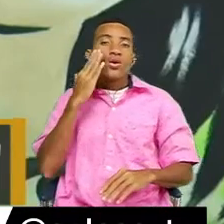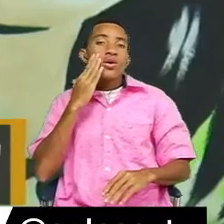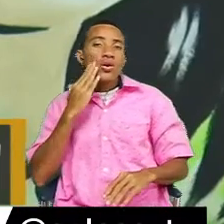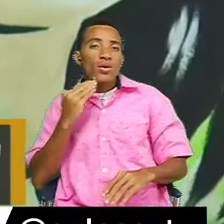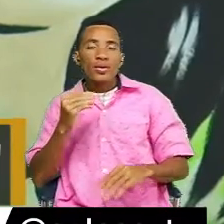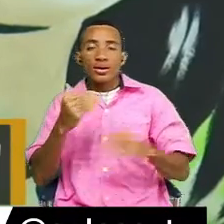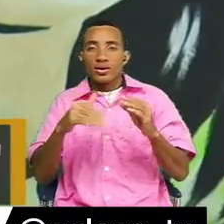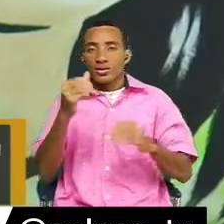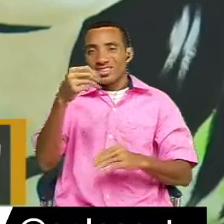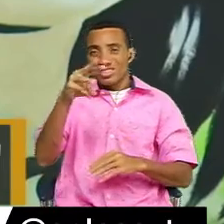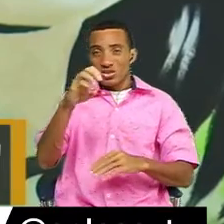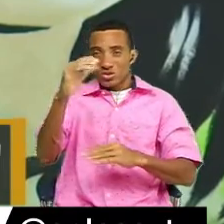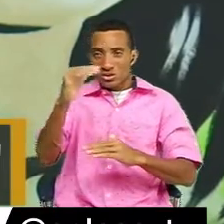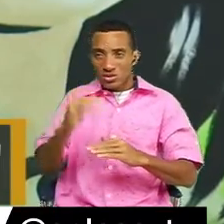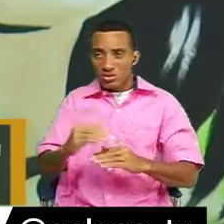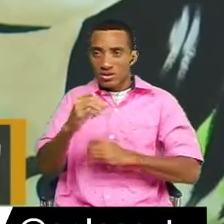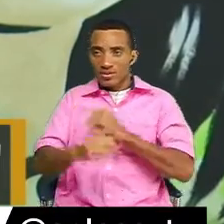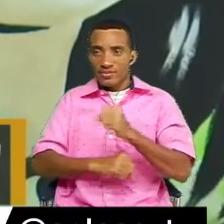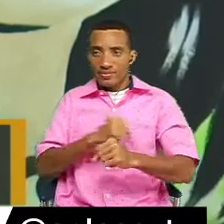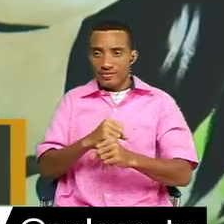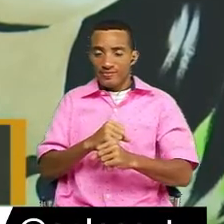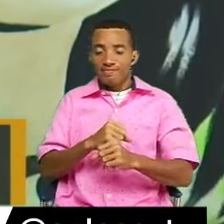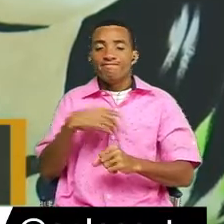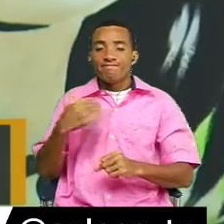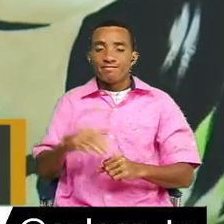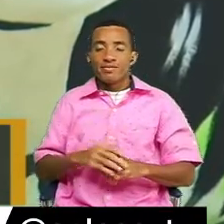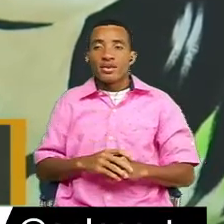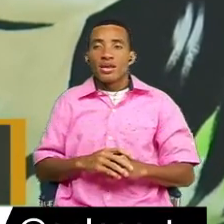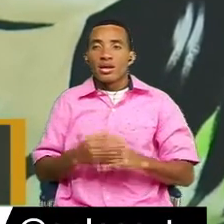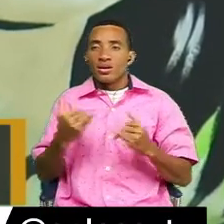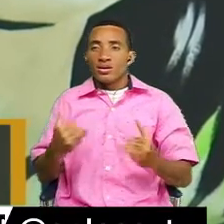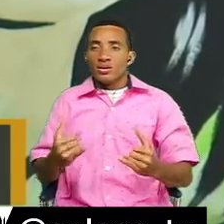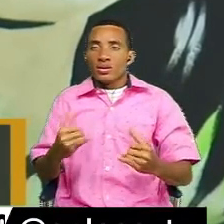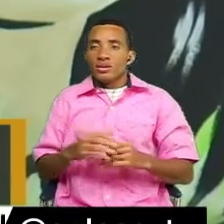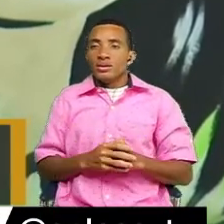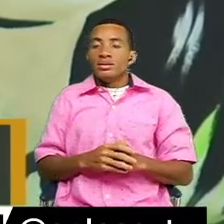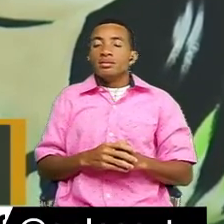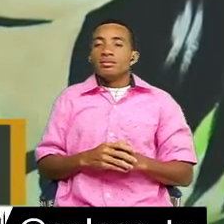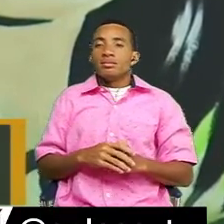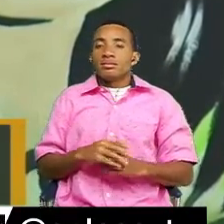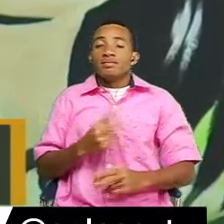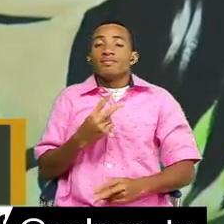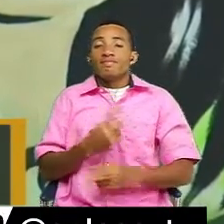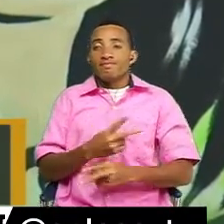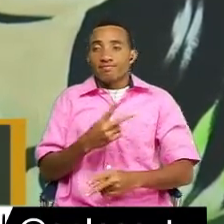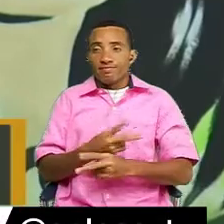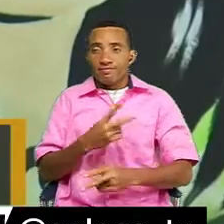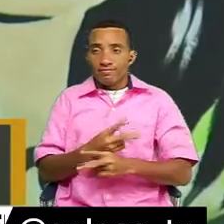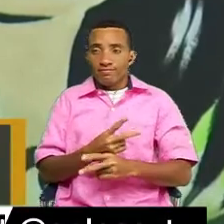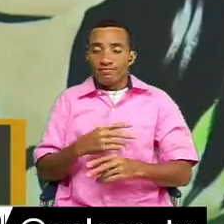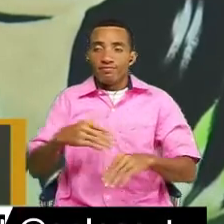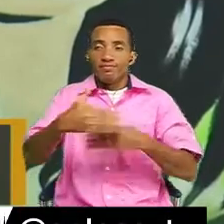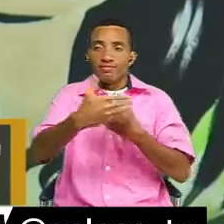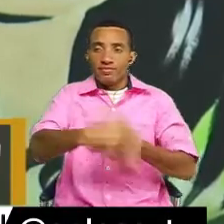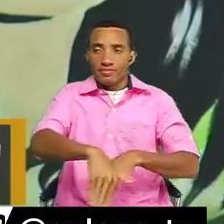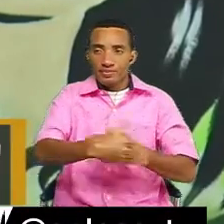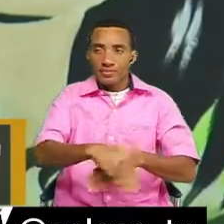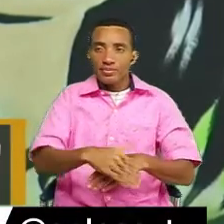De la situación en que se está viendo abocada de riesgo prácticamente en la calle, porque